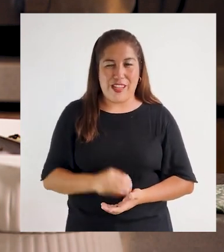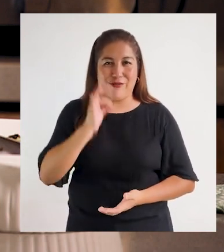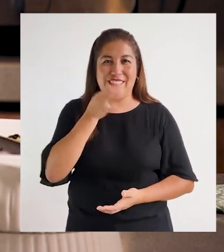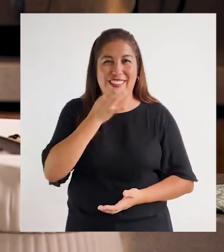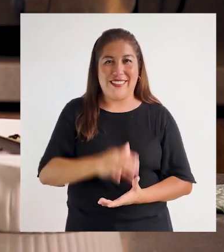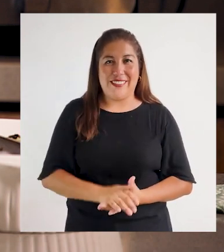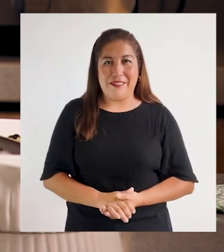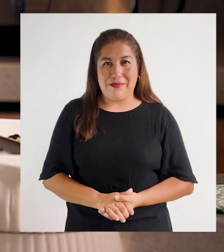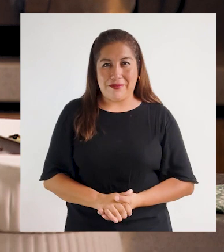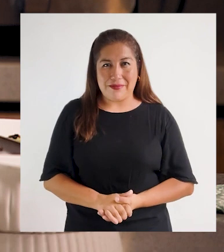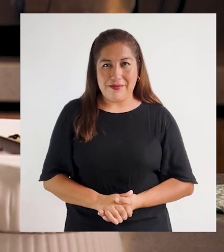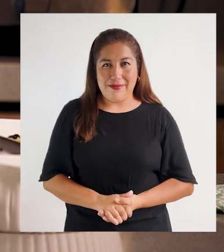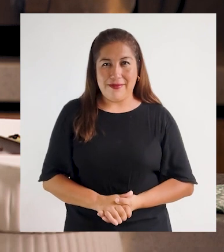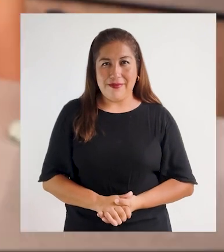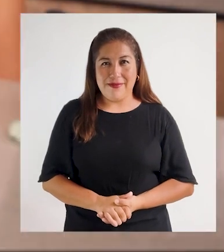Está delicioso.